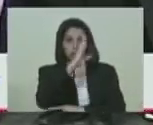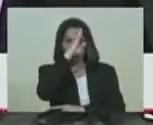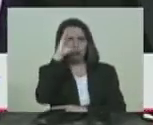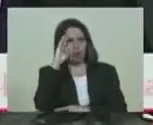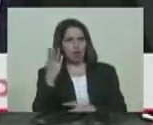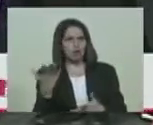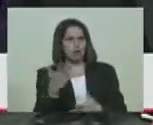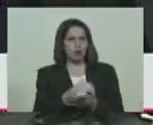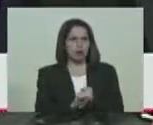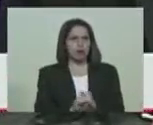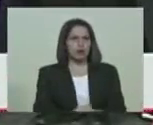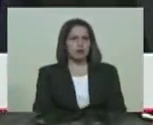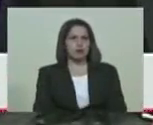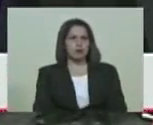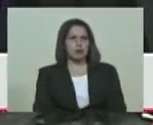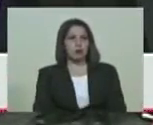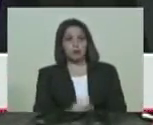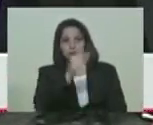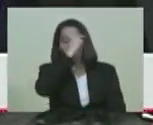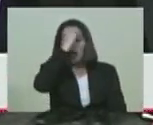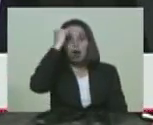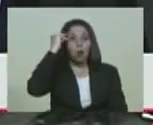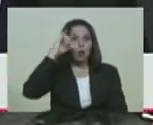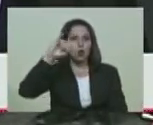compañero, a Julio Borges.